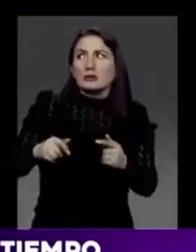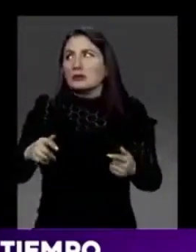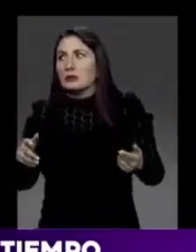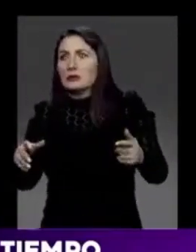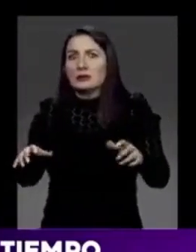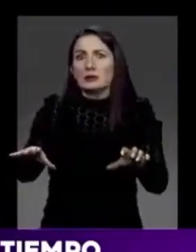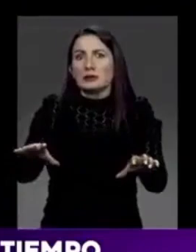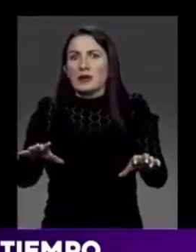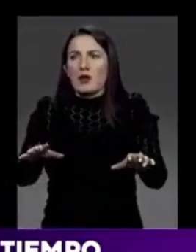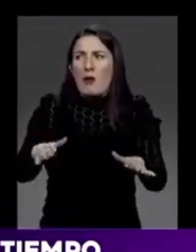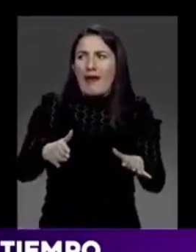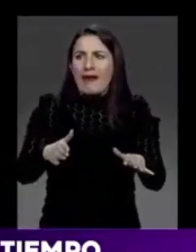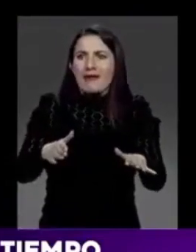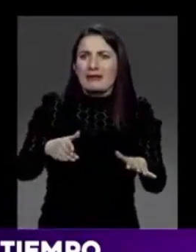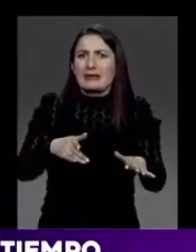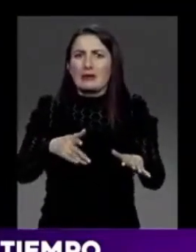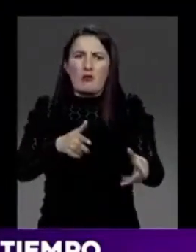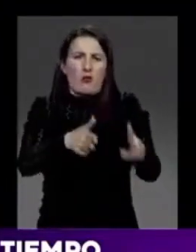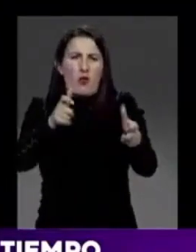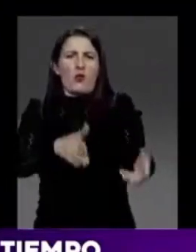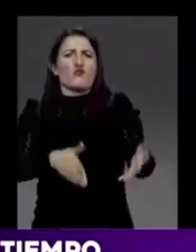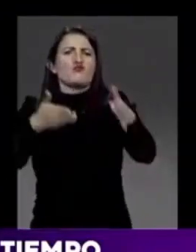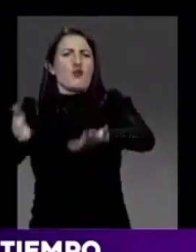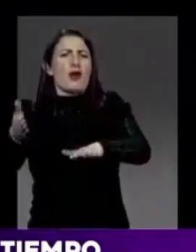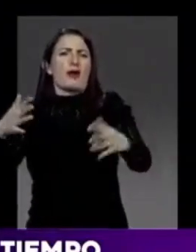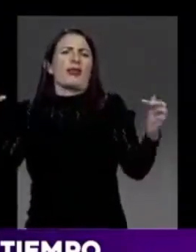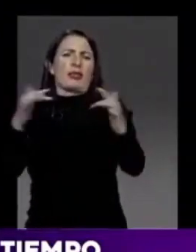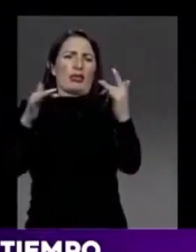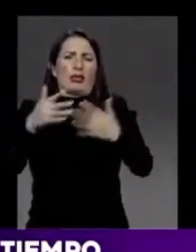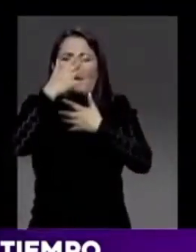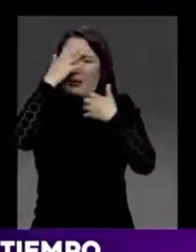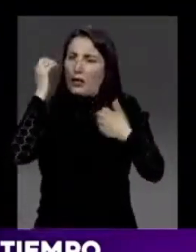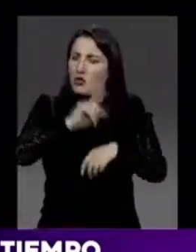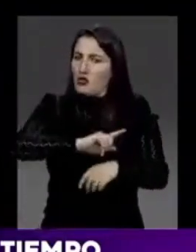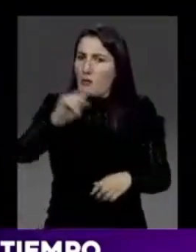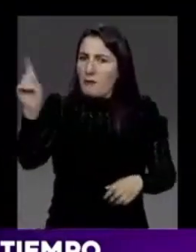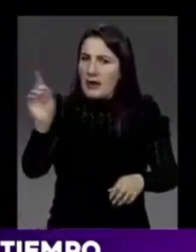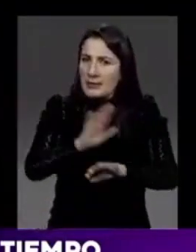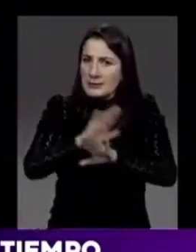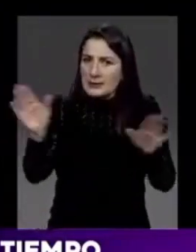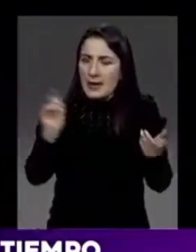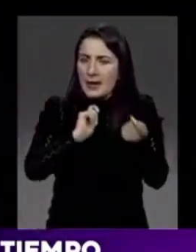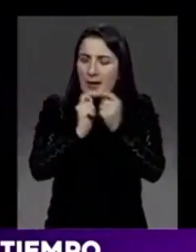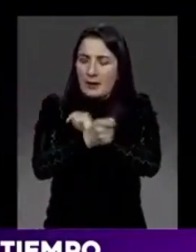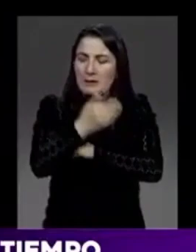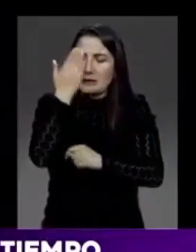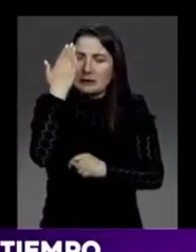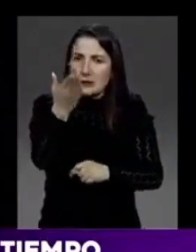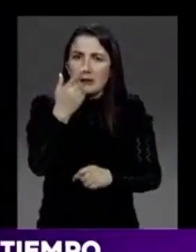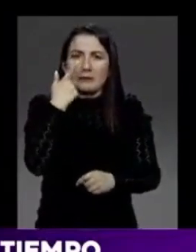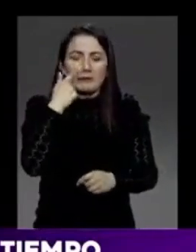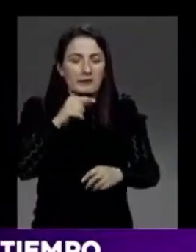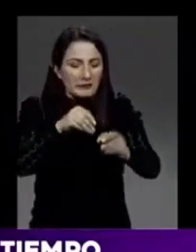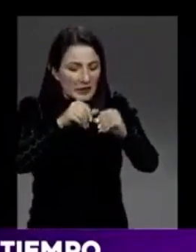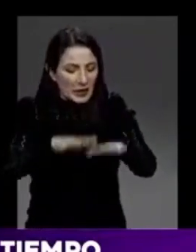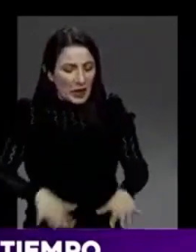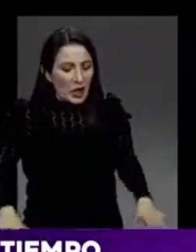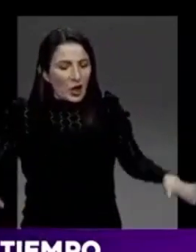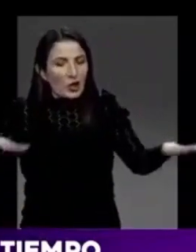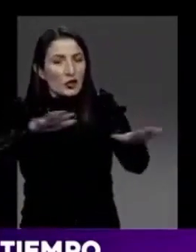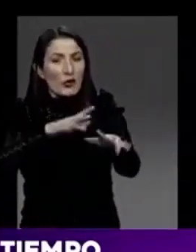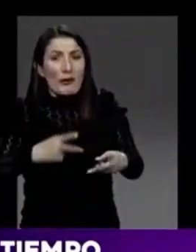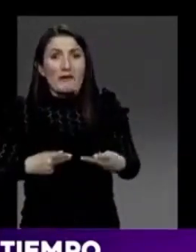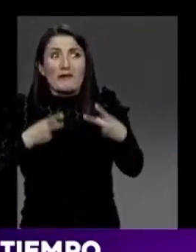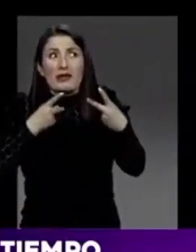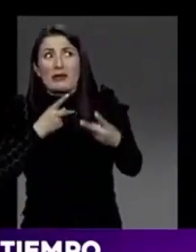como ayc para que sean asesinados en medio del conflicto armado no señor vamos a cambiarles ustedes sus terrenos para que no tengan su vida